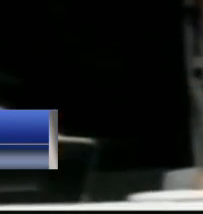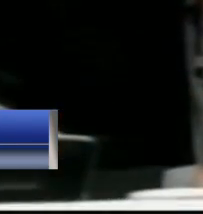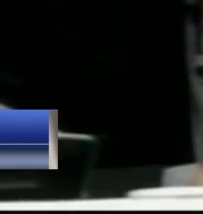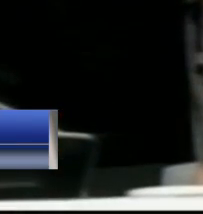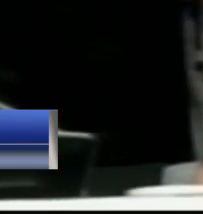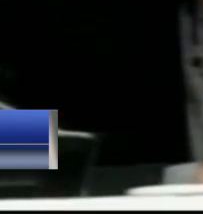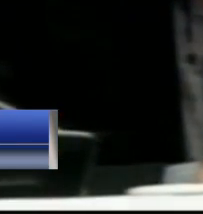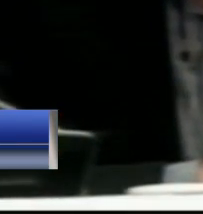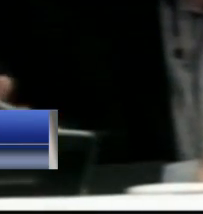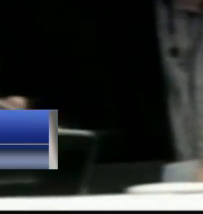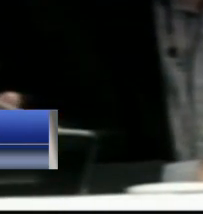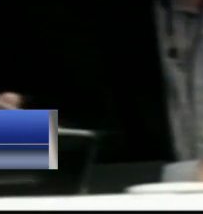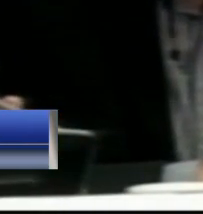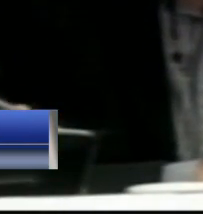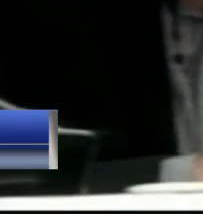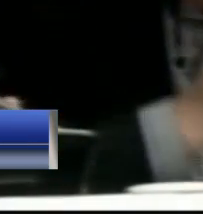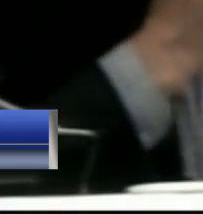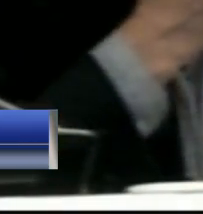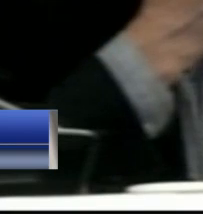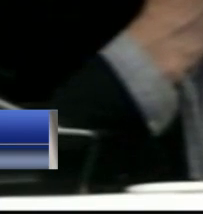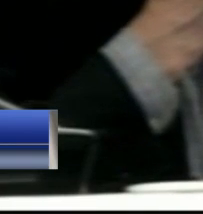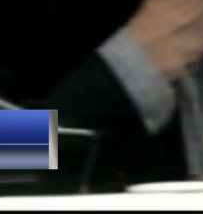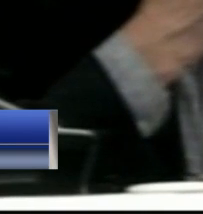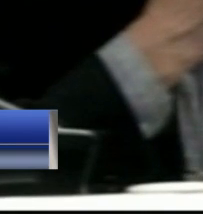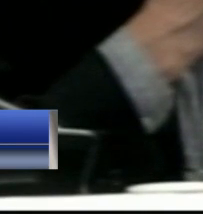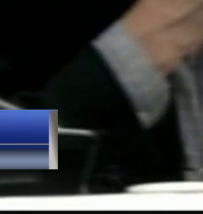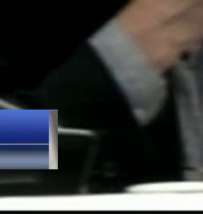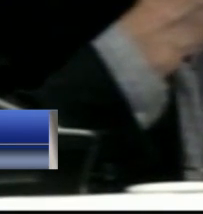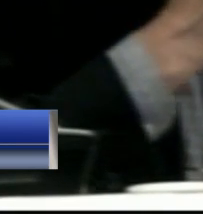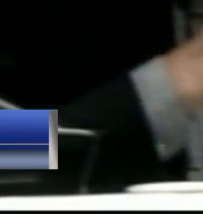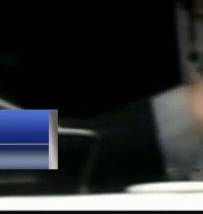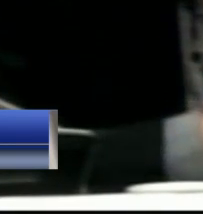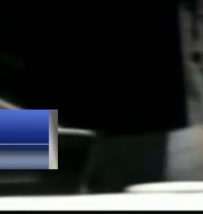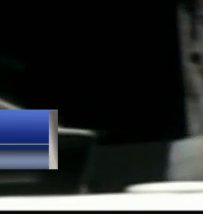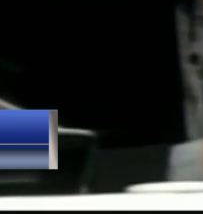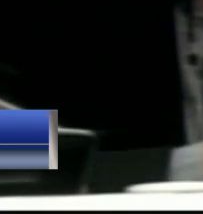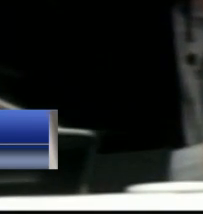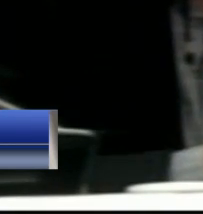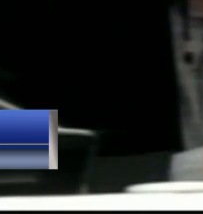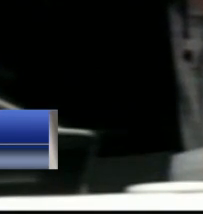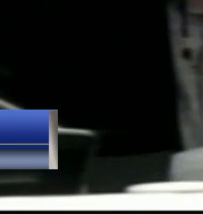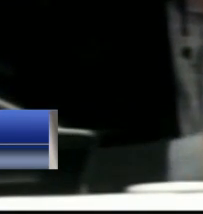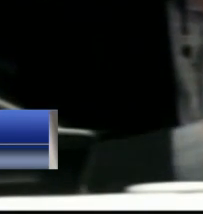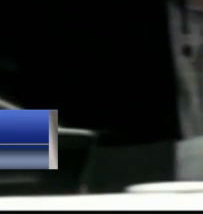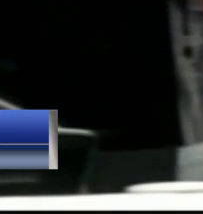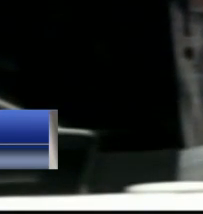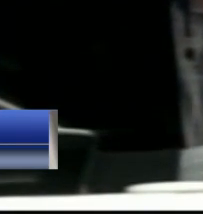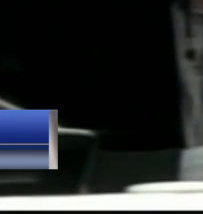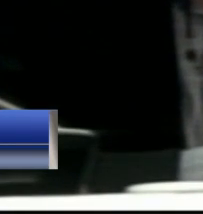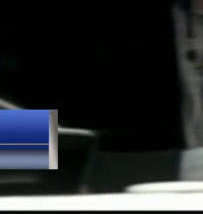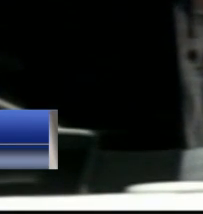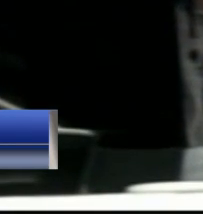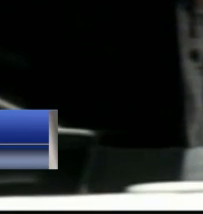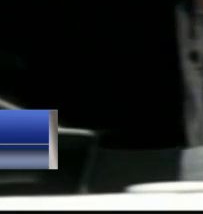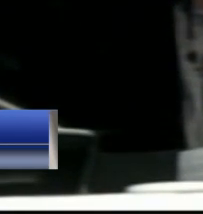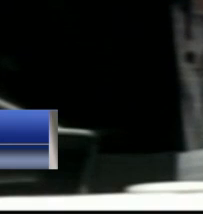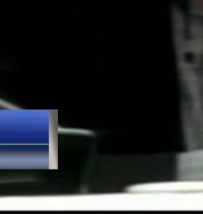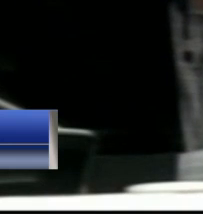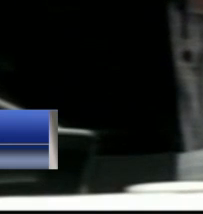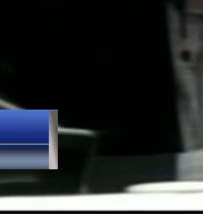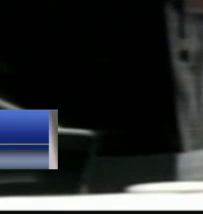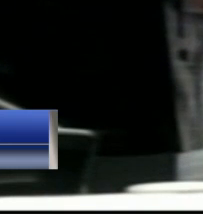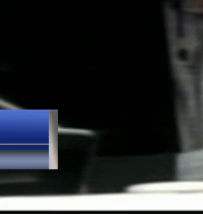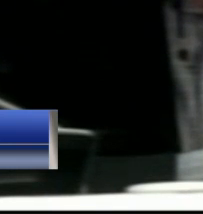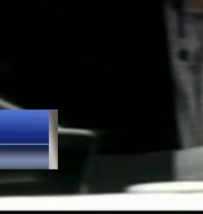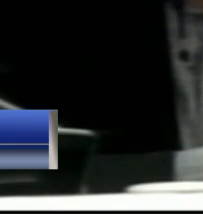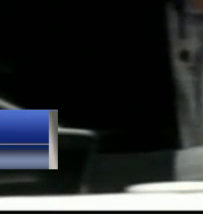Por su hoja de vida que usted ha presentado como referencia a la comisión y lo que ha manifestado